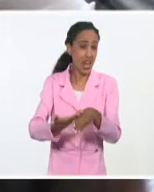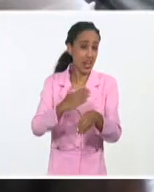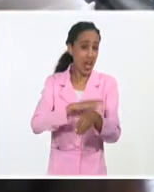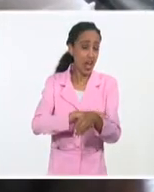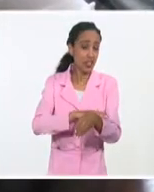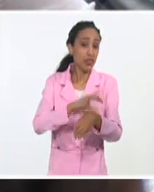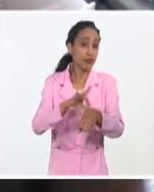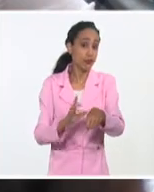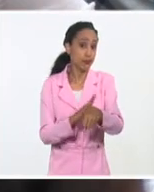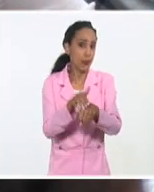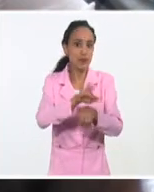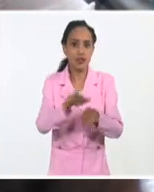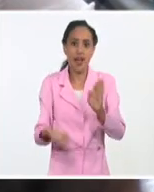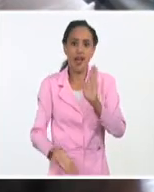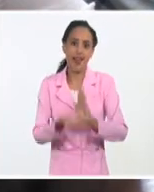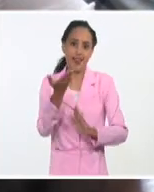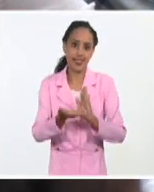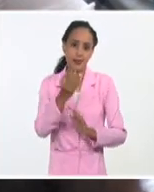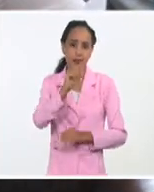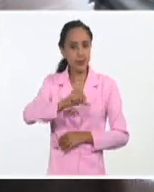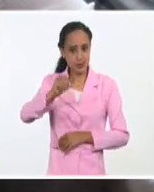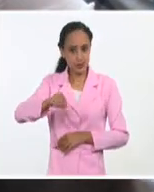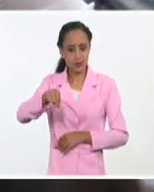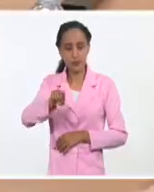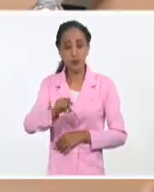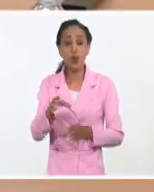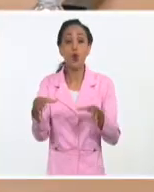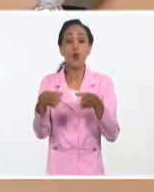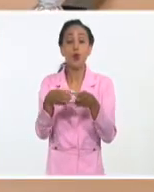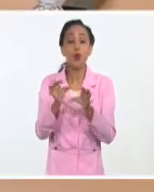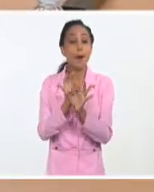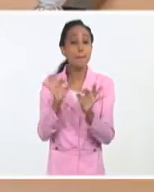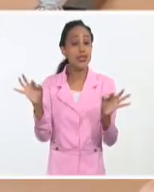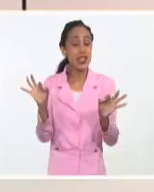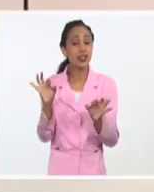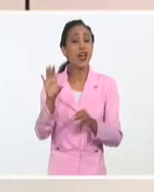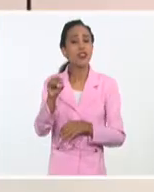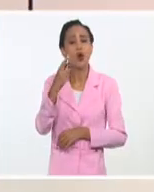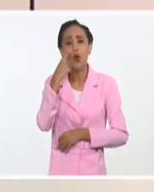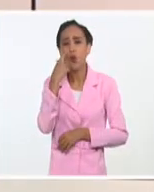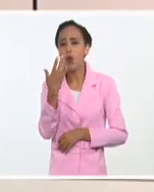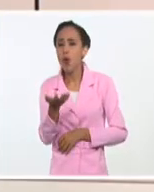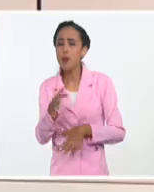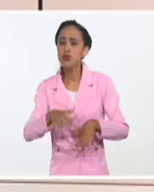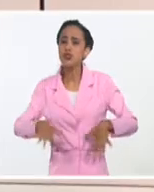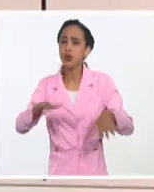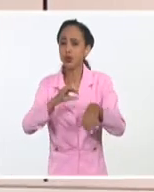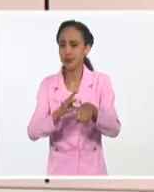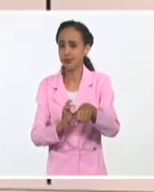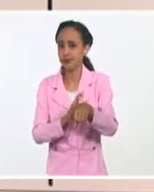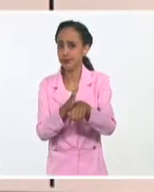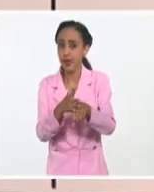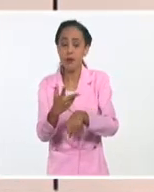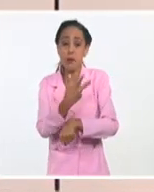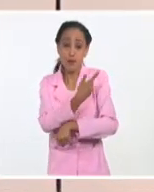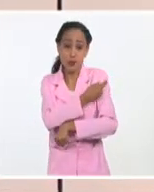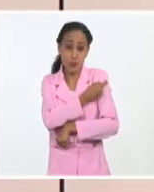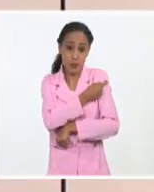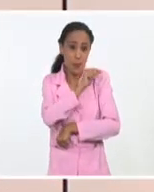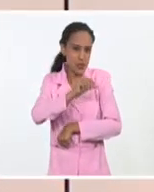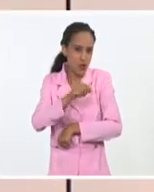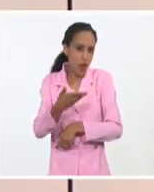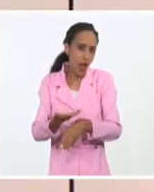internacional, se presentó un estudio de un grupo de especialistas sobre el impacto esperado de la vacunación en Cuba. Con el avance de la inmunización, se